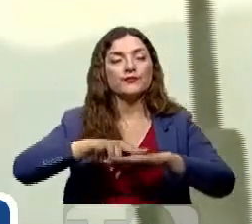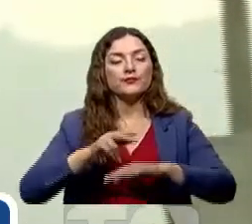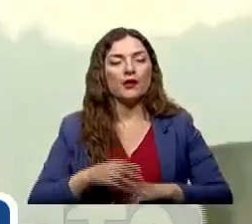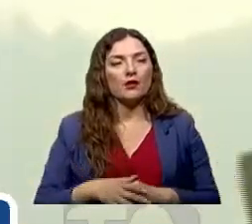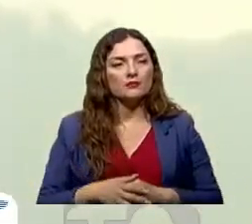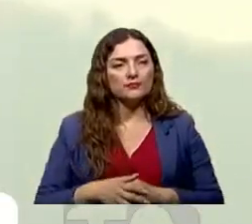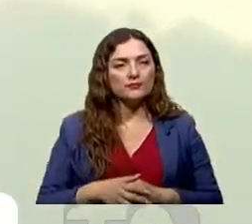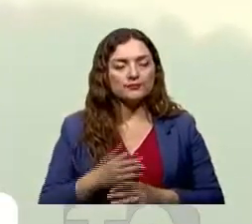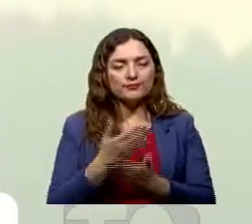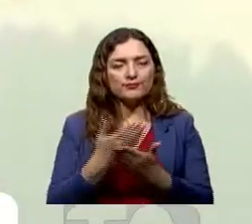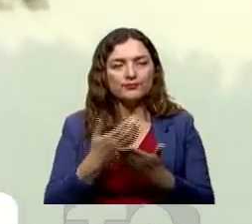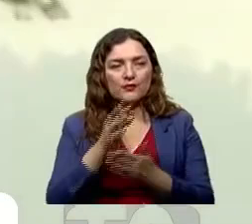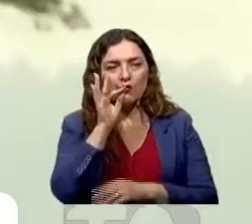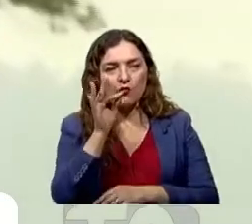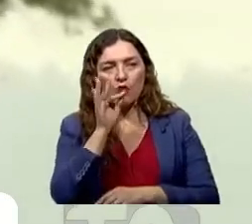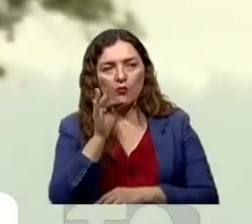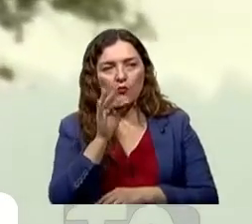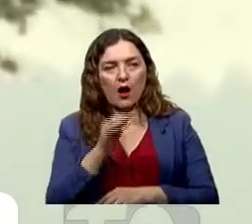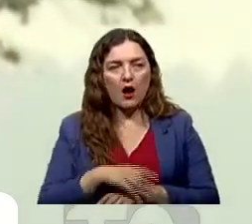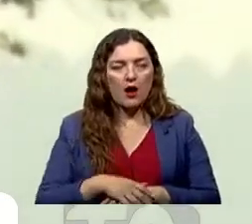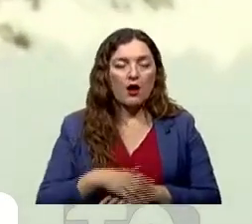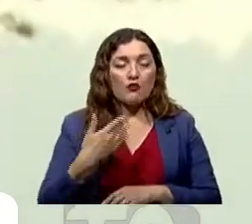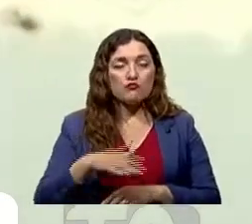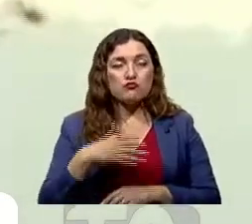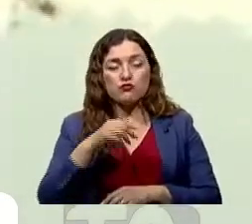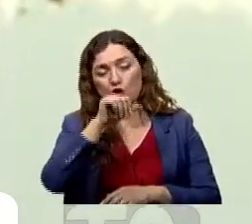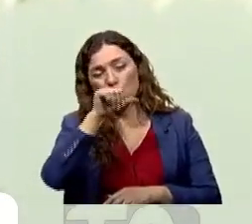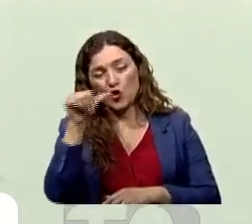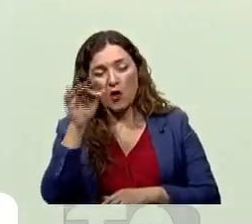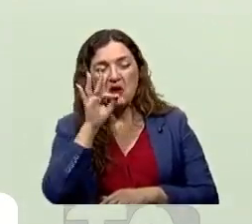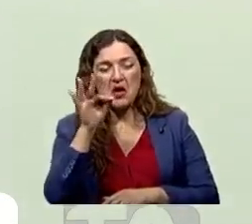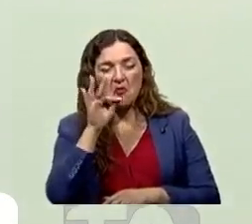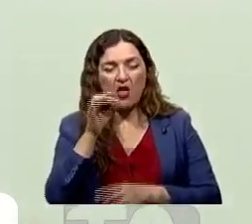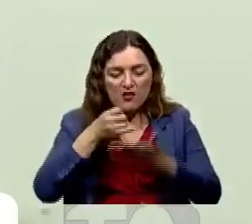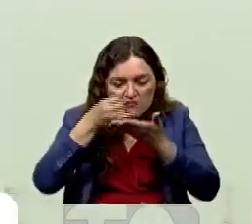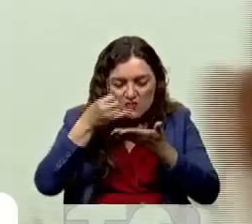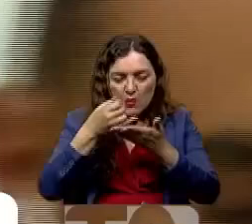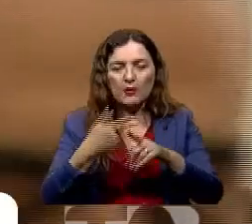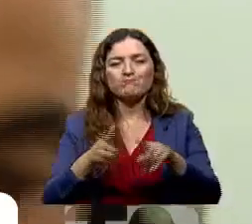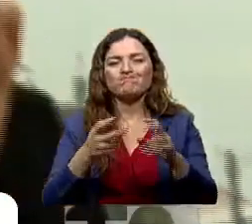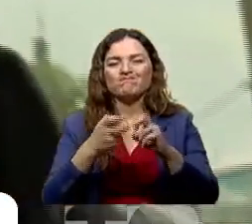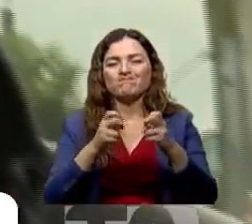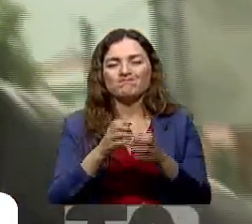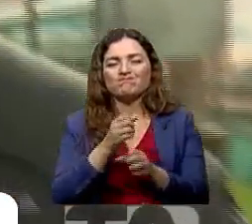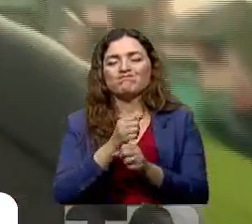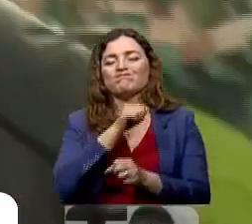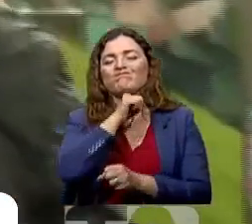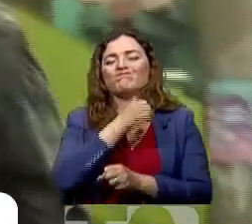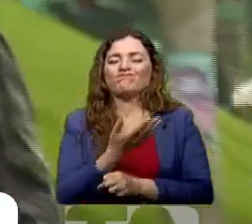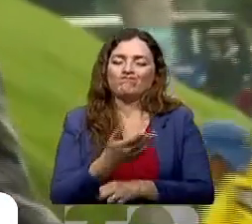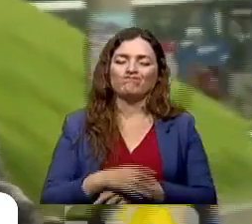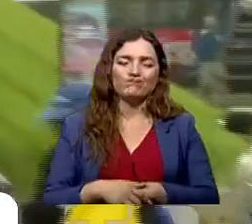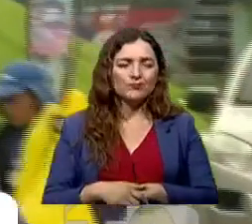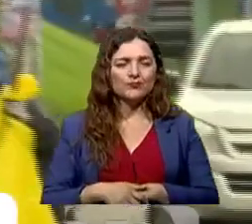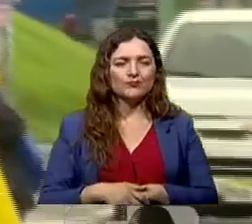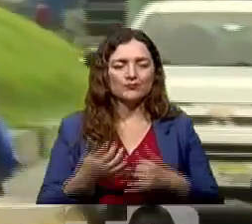estos objetos y que de cierta forma consumen estas sustancias como drogas, marihuana, y de cierta forma generan también inseguridad acá en esta parte de Quito.